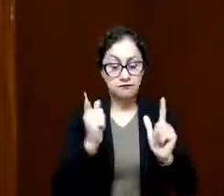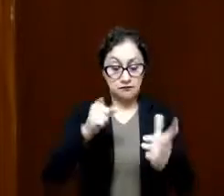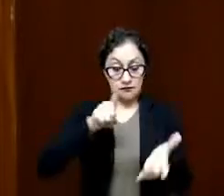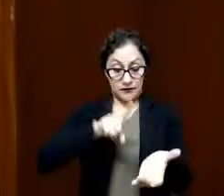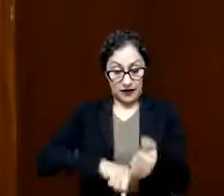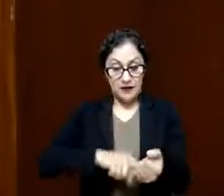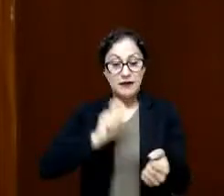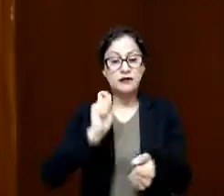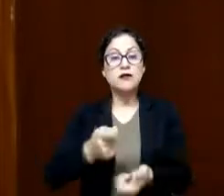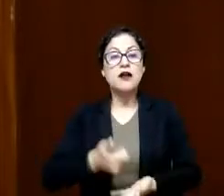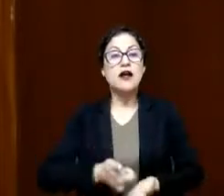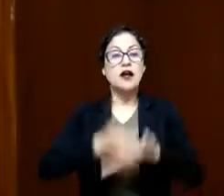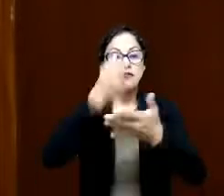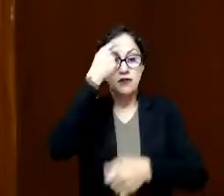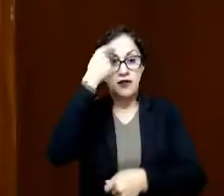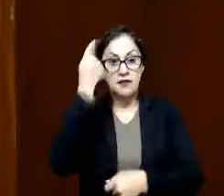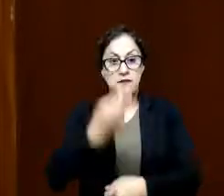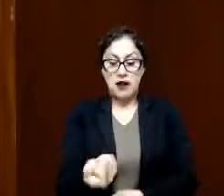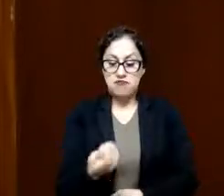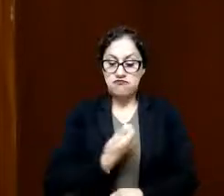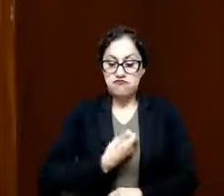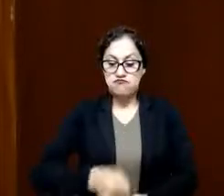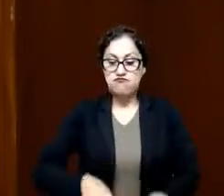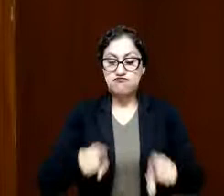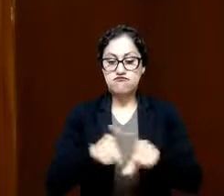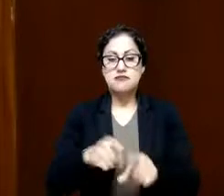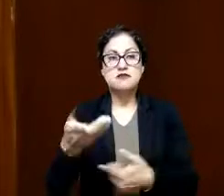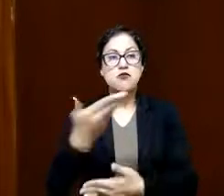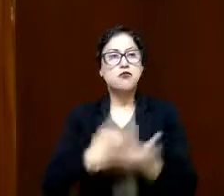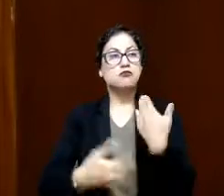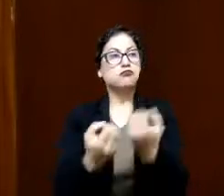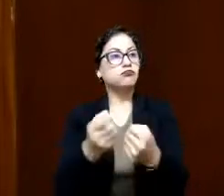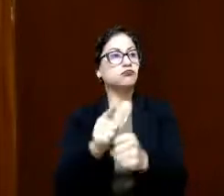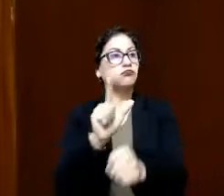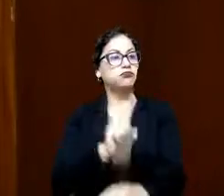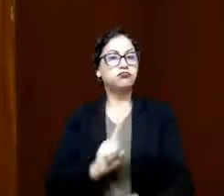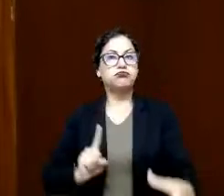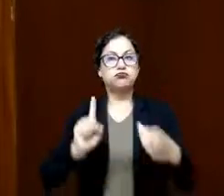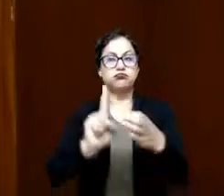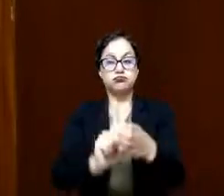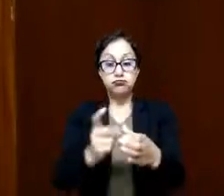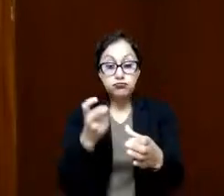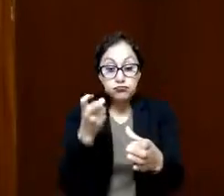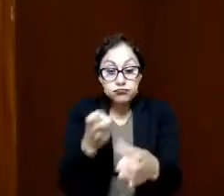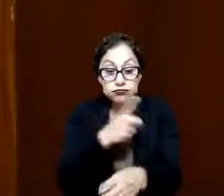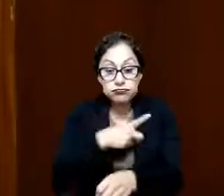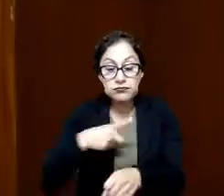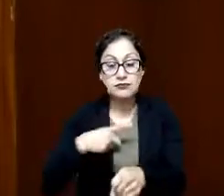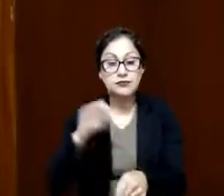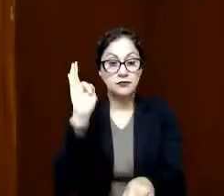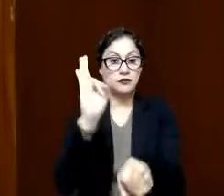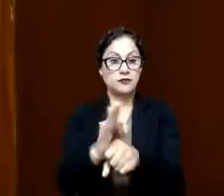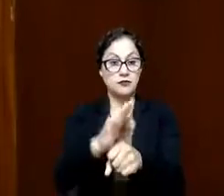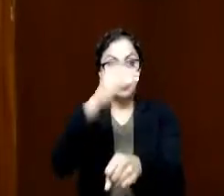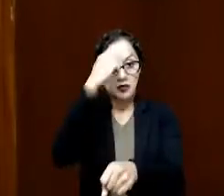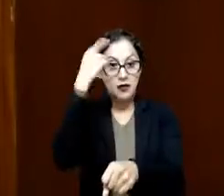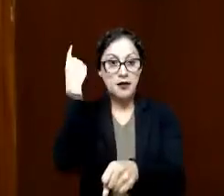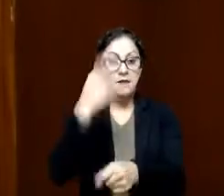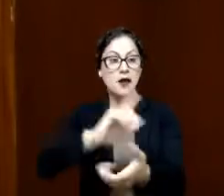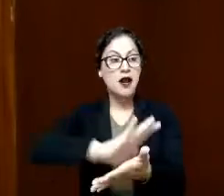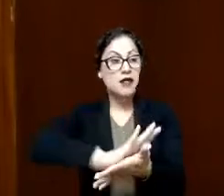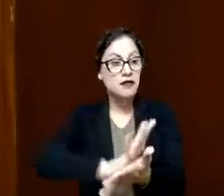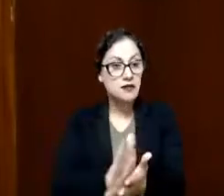una autodeterminación a una proyección social, misma que debe ser protegida contra cualquier acto de